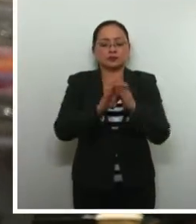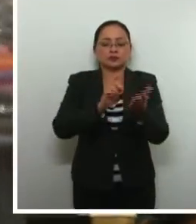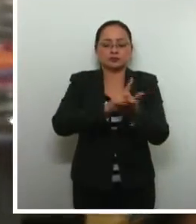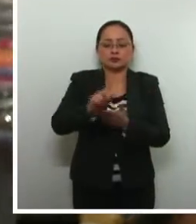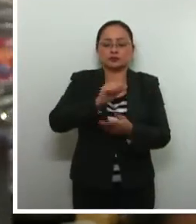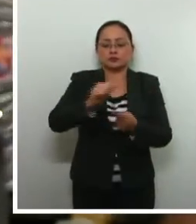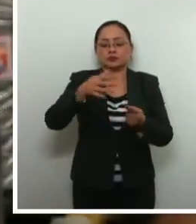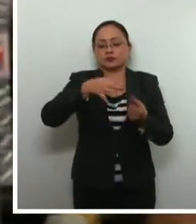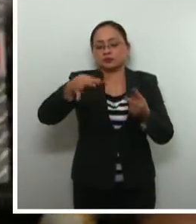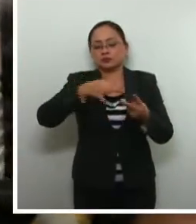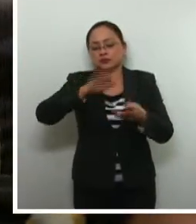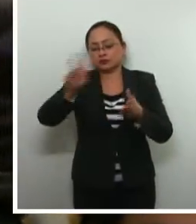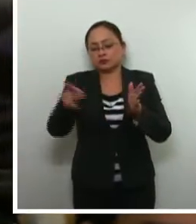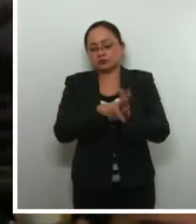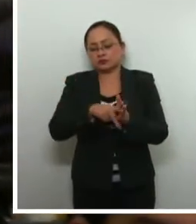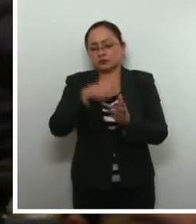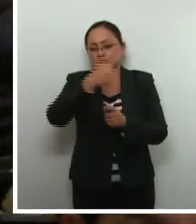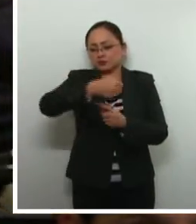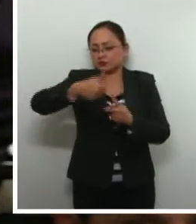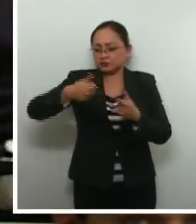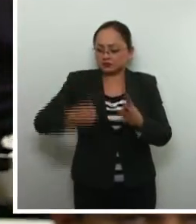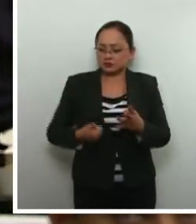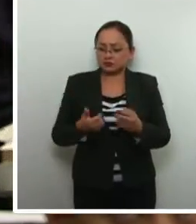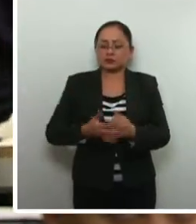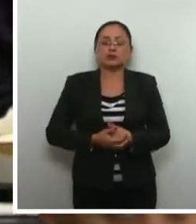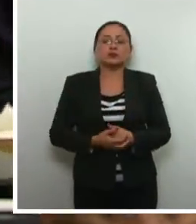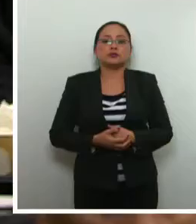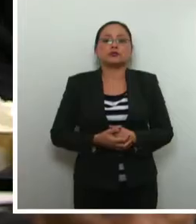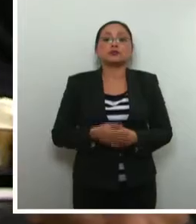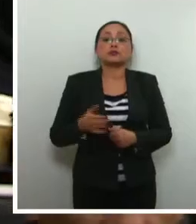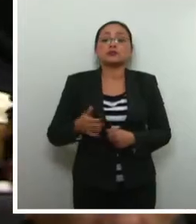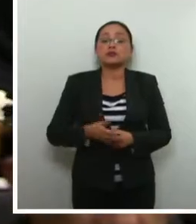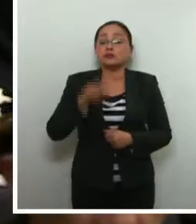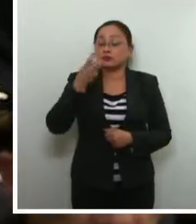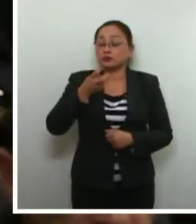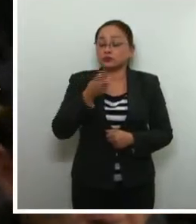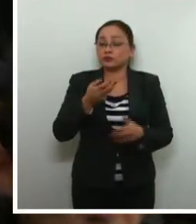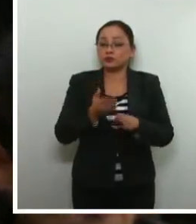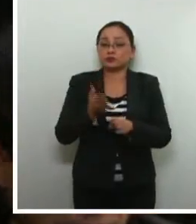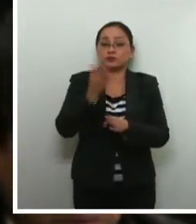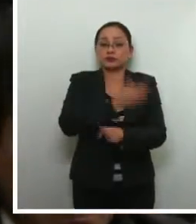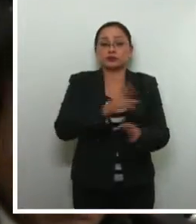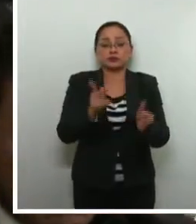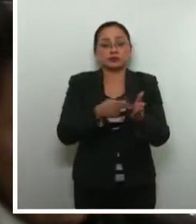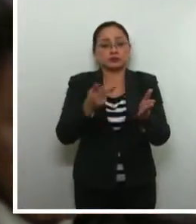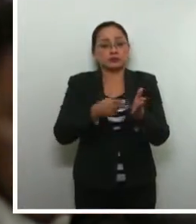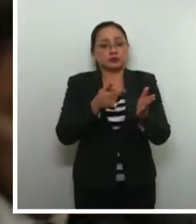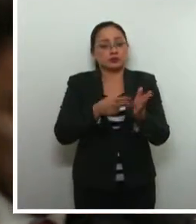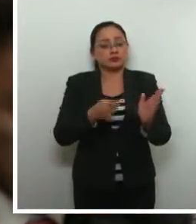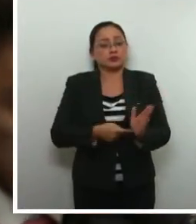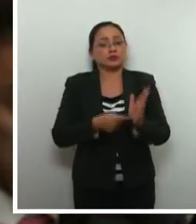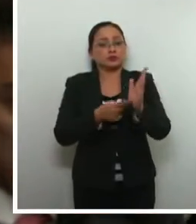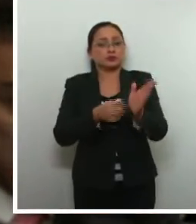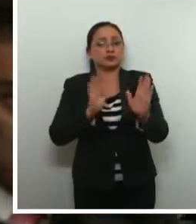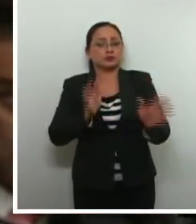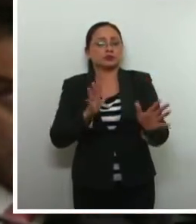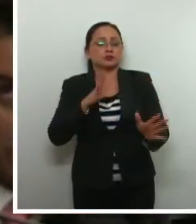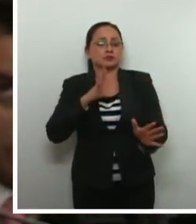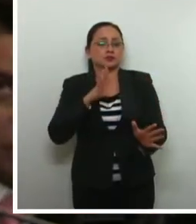la reserva en lo particular. Y como ha sucedido ya en 3 ocasiones, ha